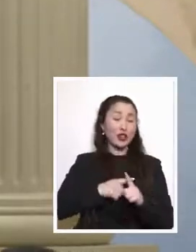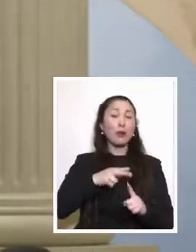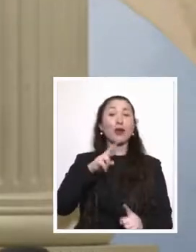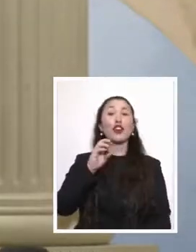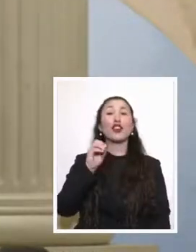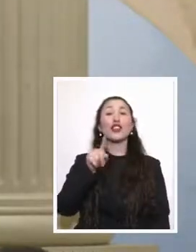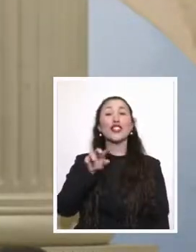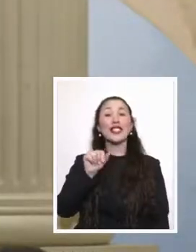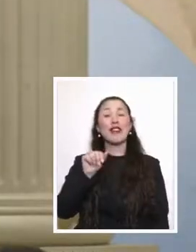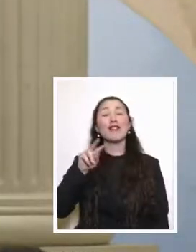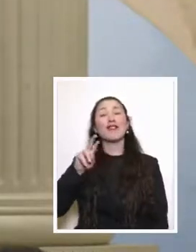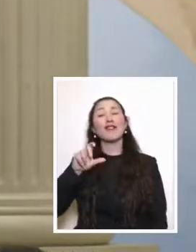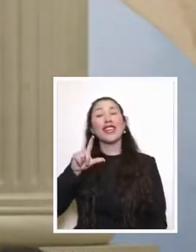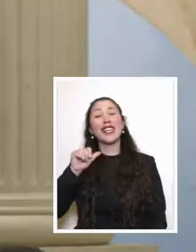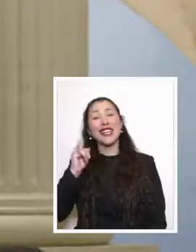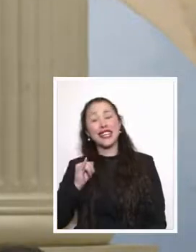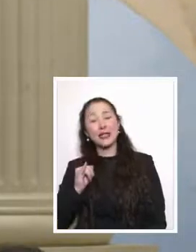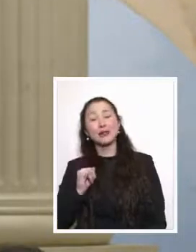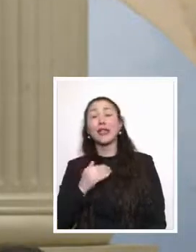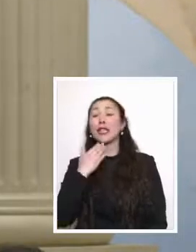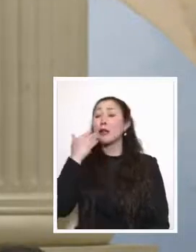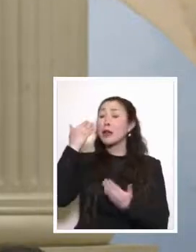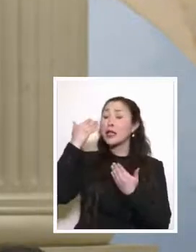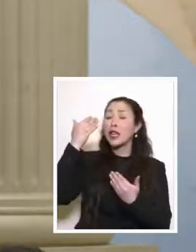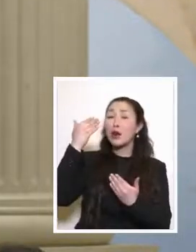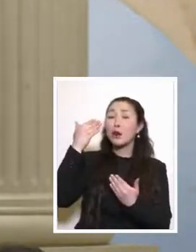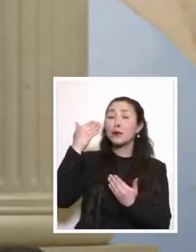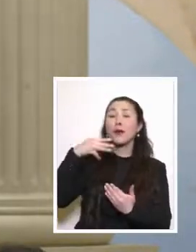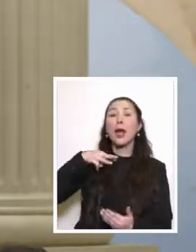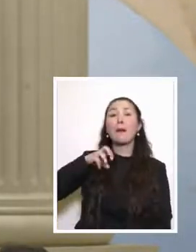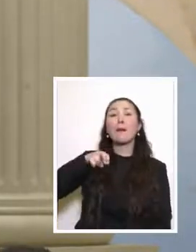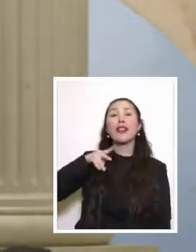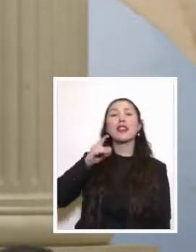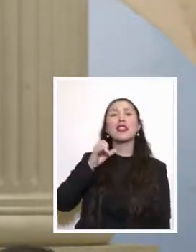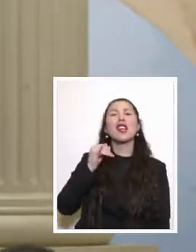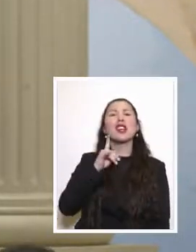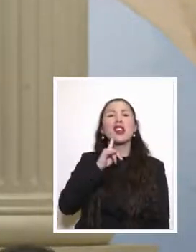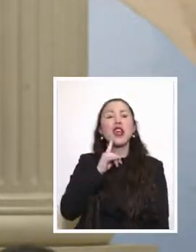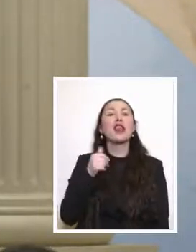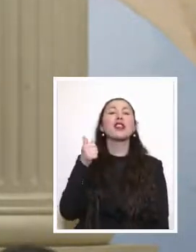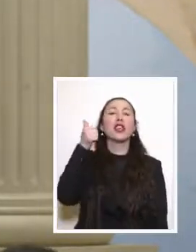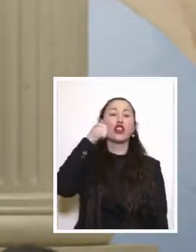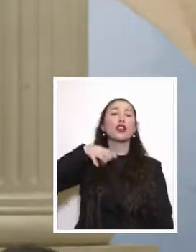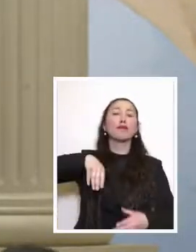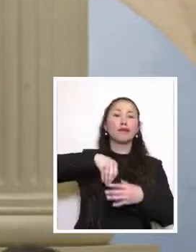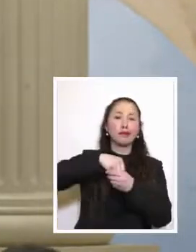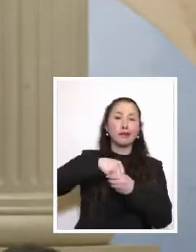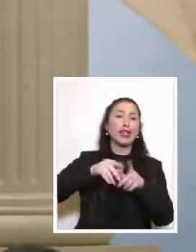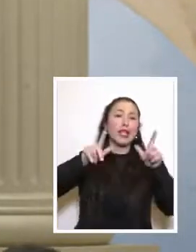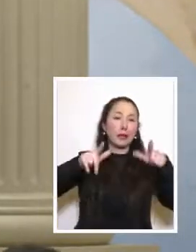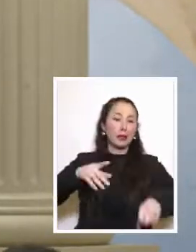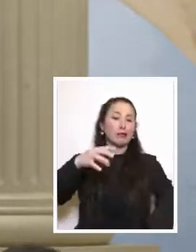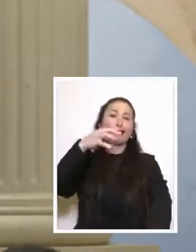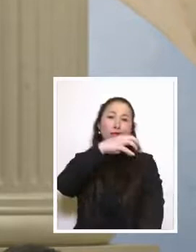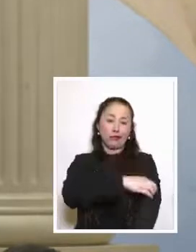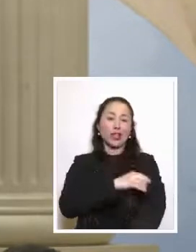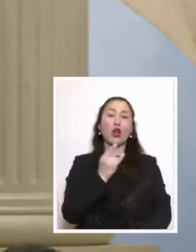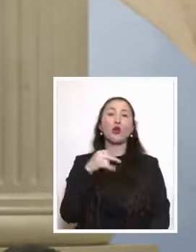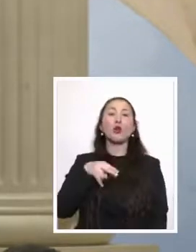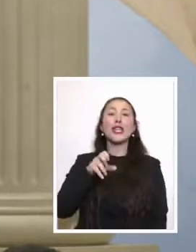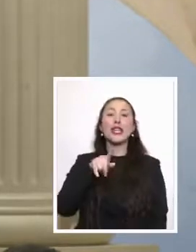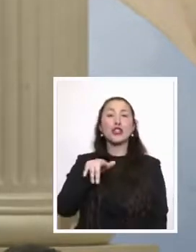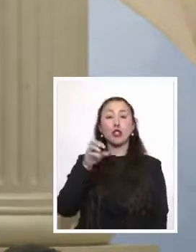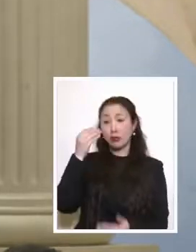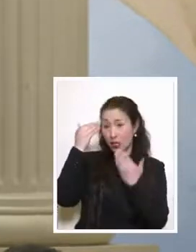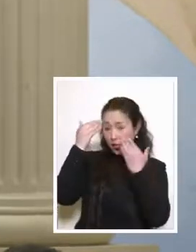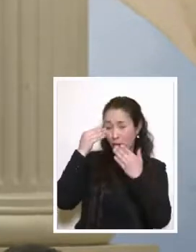Debes. Saludar también a don Baltasir Méndez, director interino de la Oficina Regional de UNESCO. Saludar